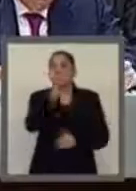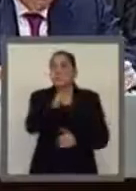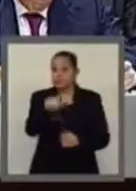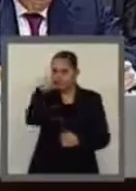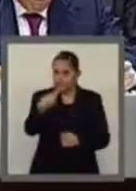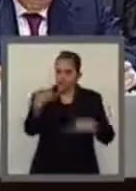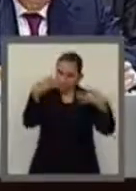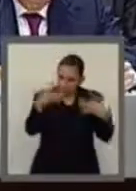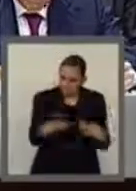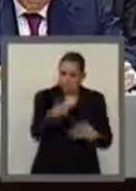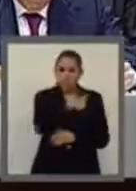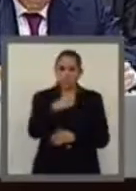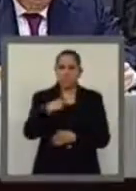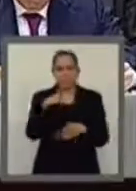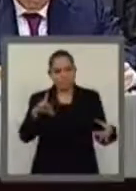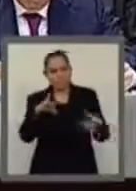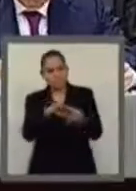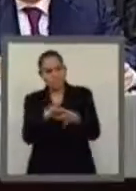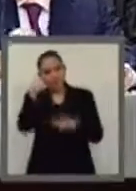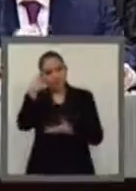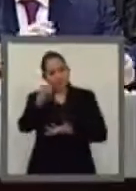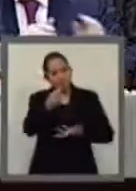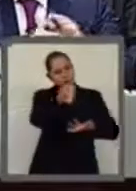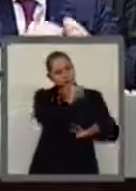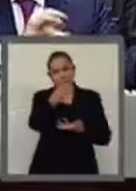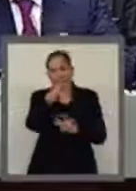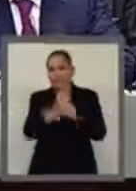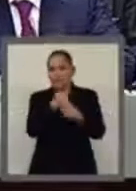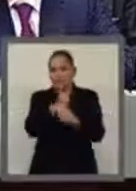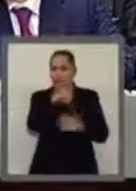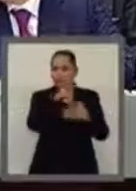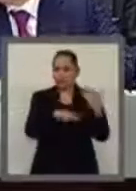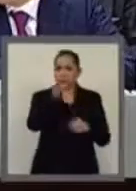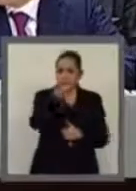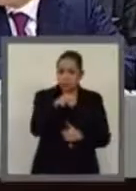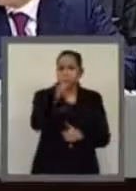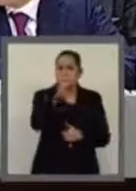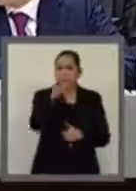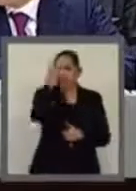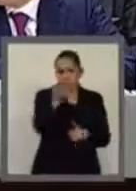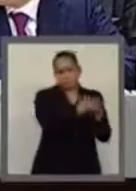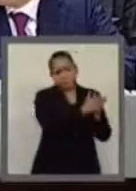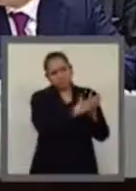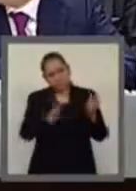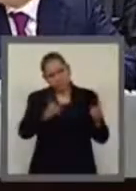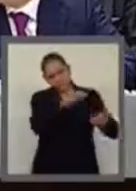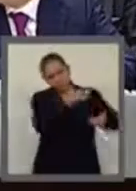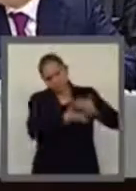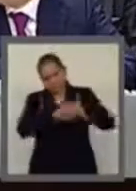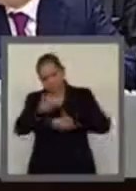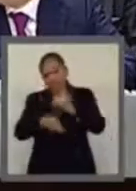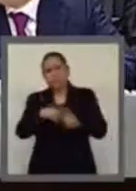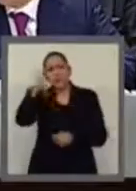públicos e IVA. Suficientes esto, en el presupuesto tenor del artículo 42 de la ley arriba citada, considerando y 36 que se estiman en su